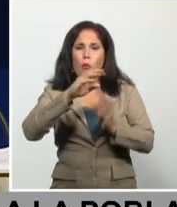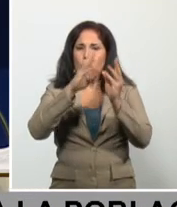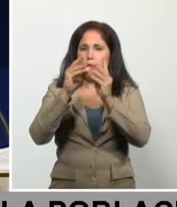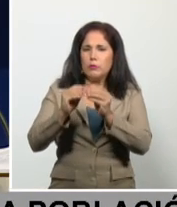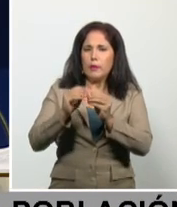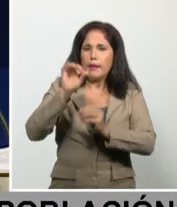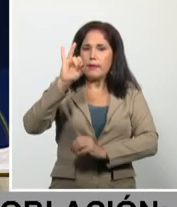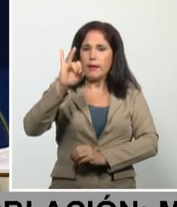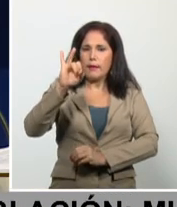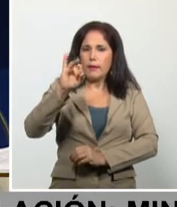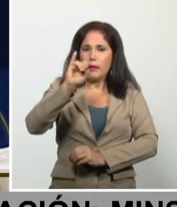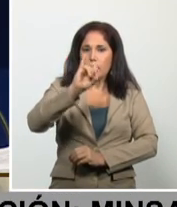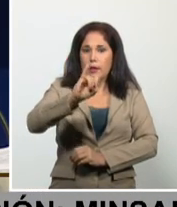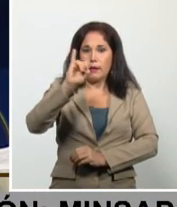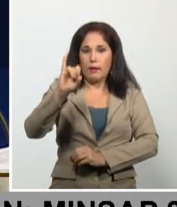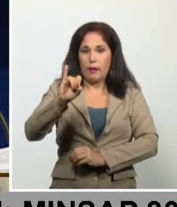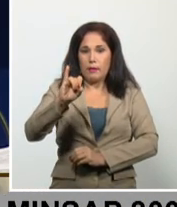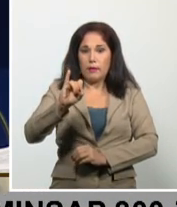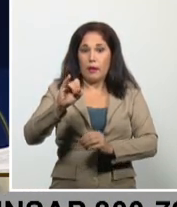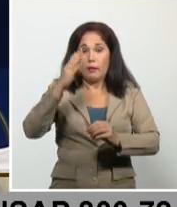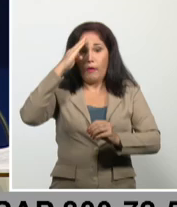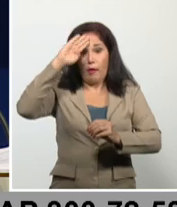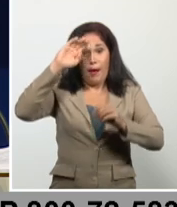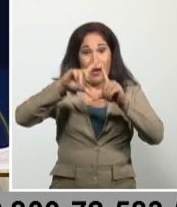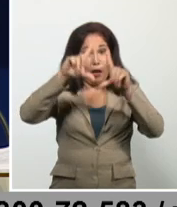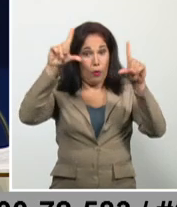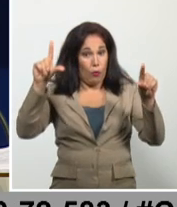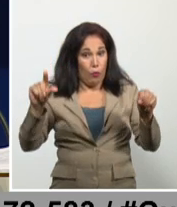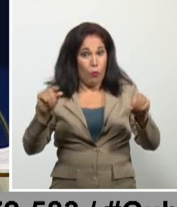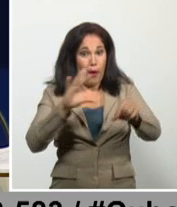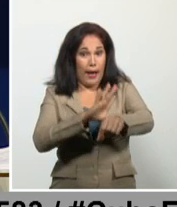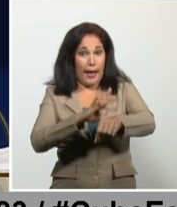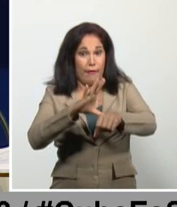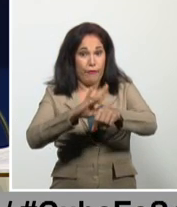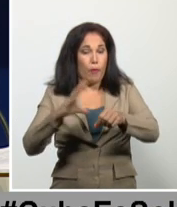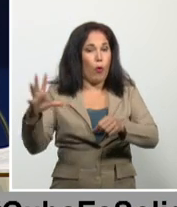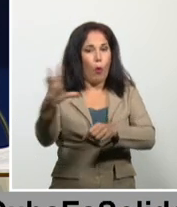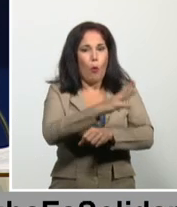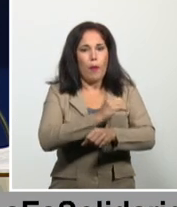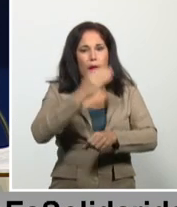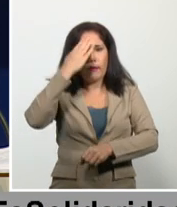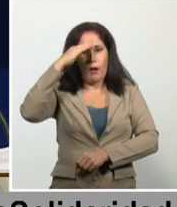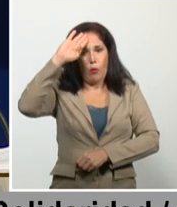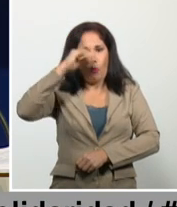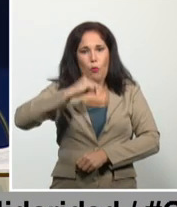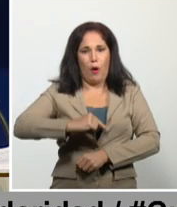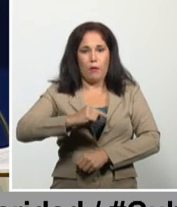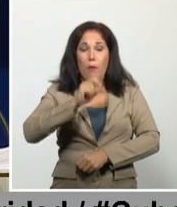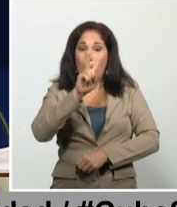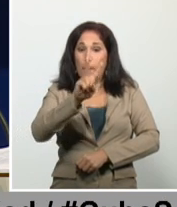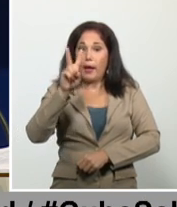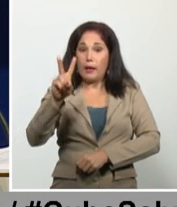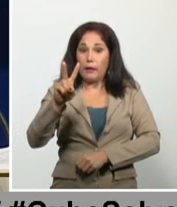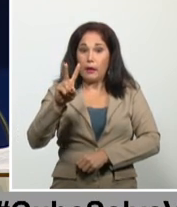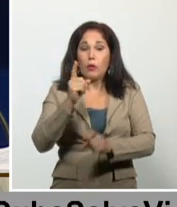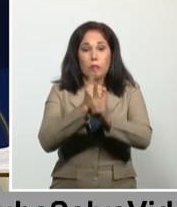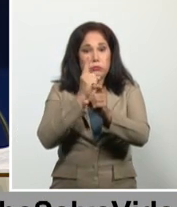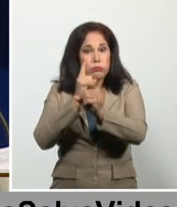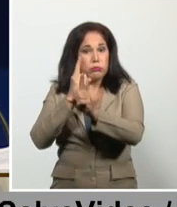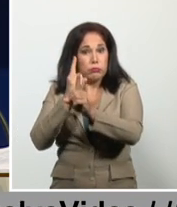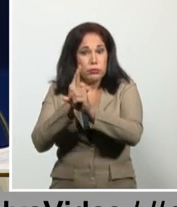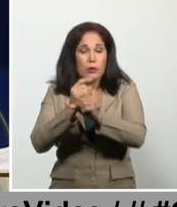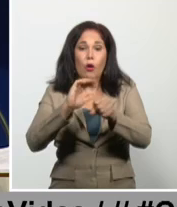de 766 en el país, todos fueron cubanos. 22 fueron contactos de casos